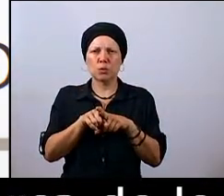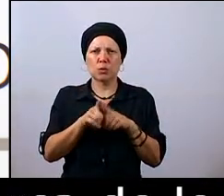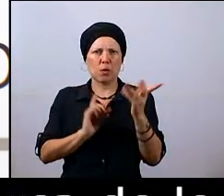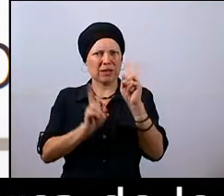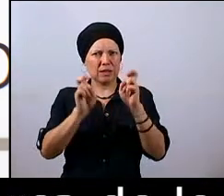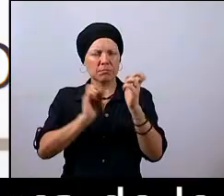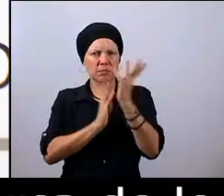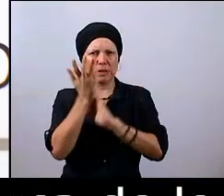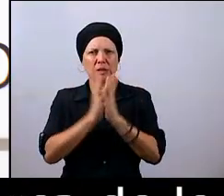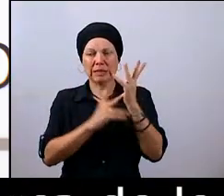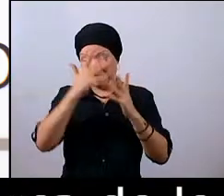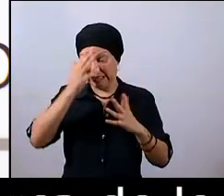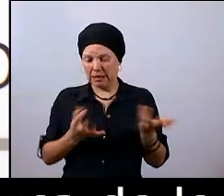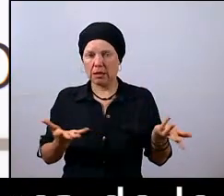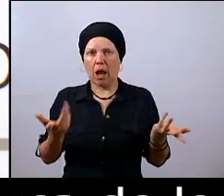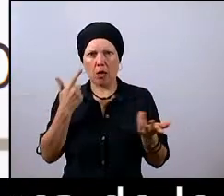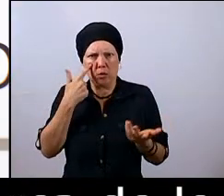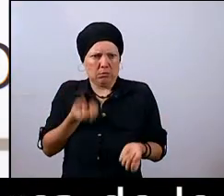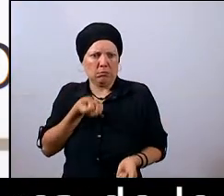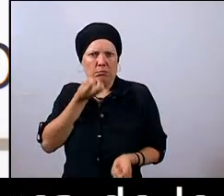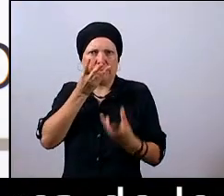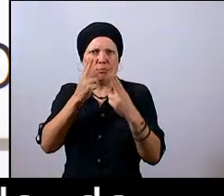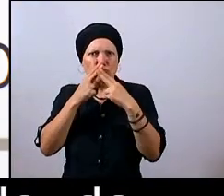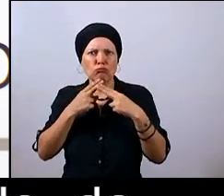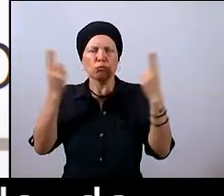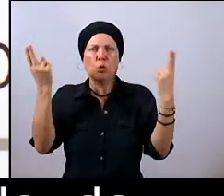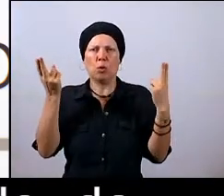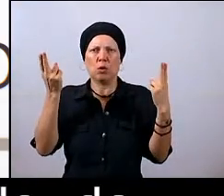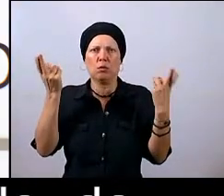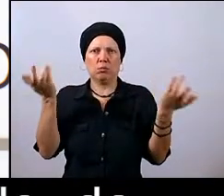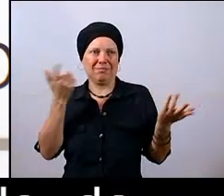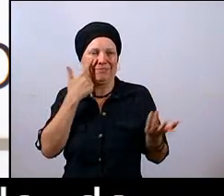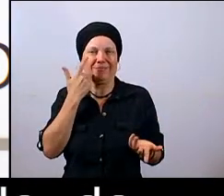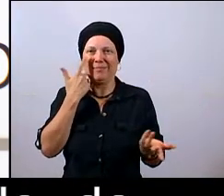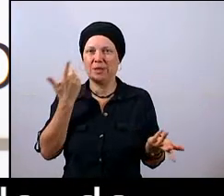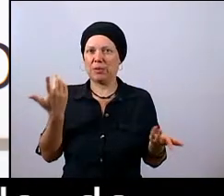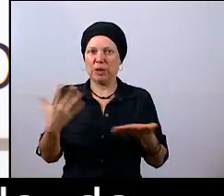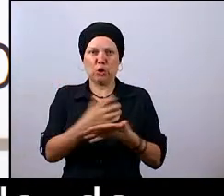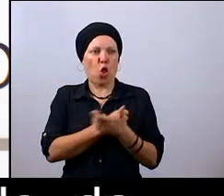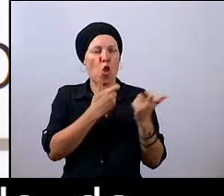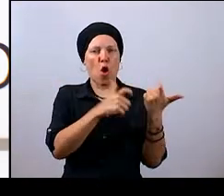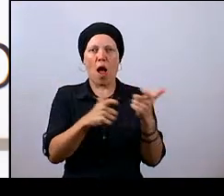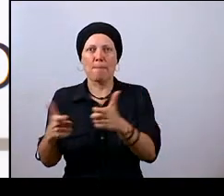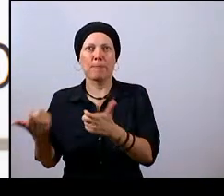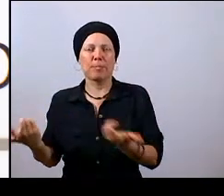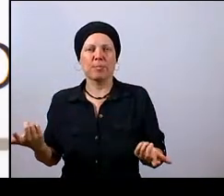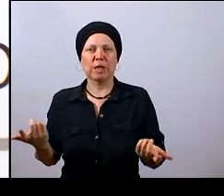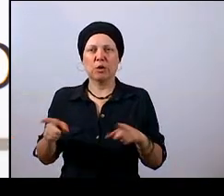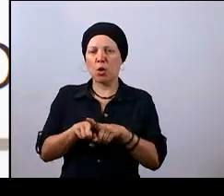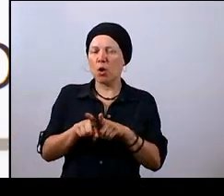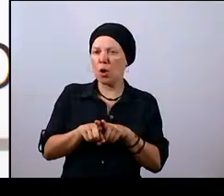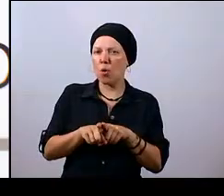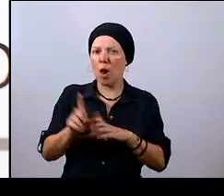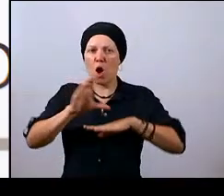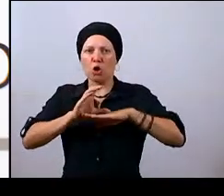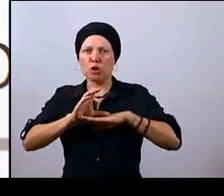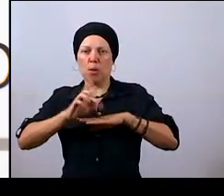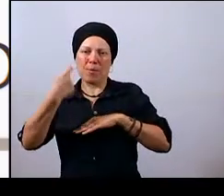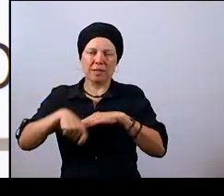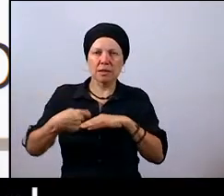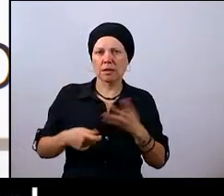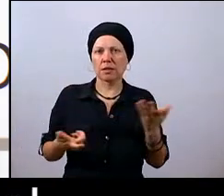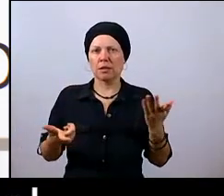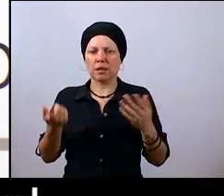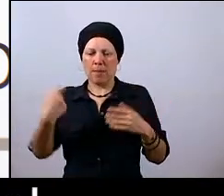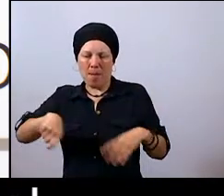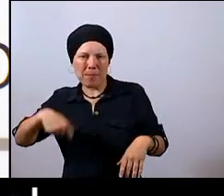incendios. Creo que se ha manifestado públicamente y se ha visto en todos los ámbitos como tanto el consejero de Presidencia como la